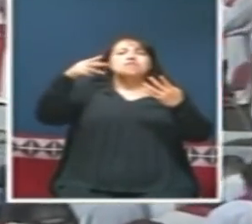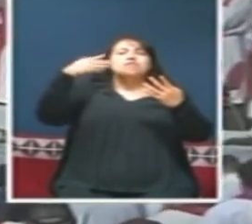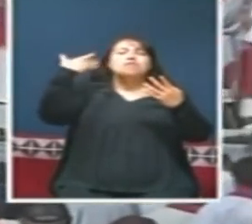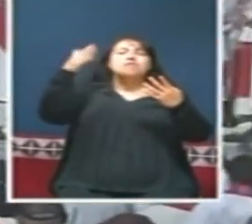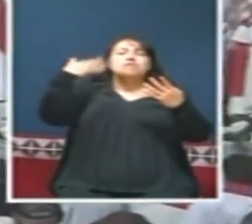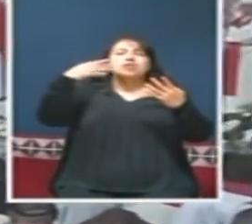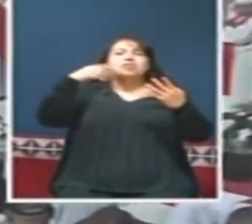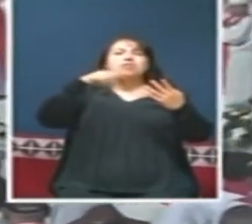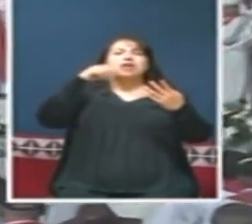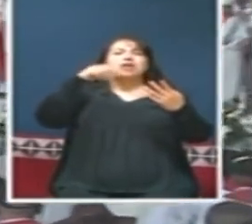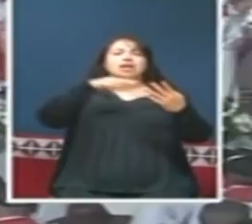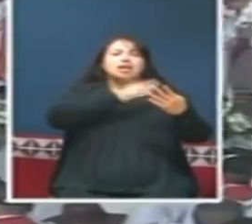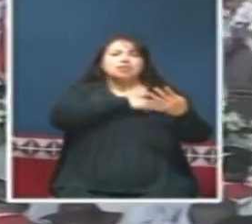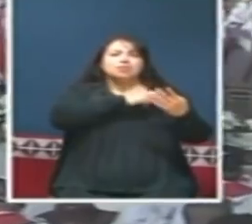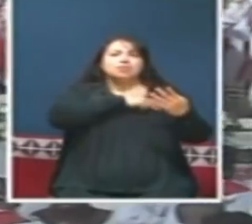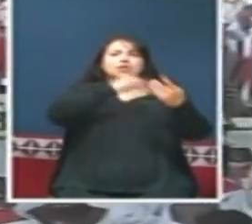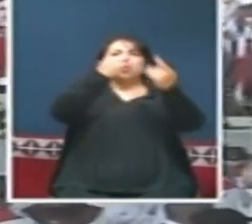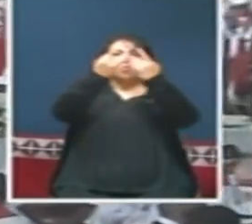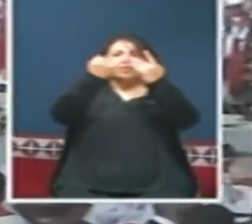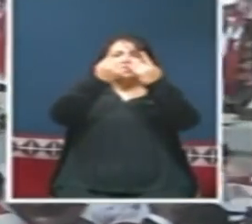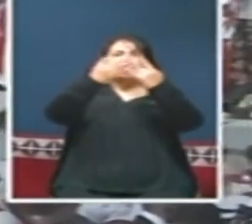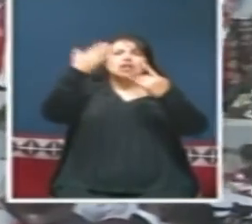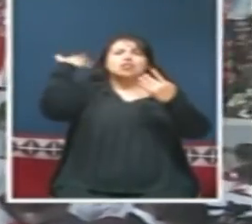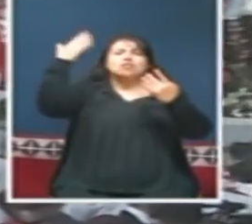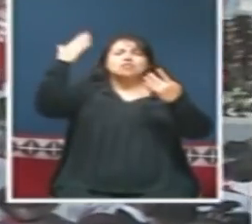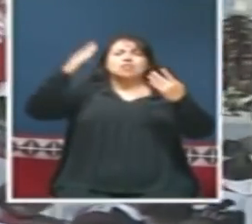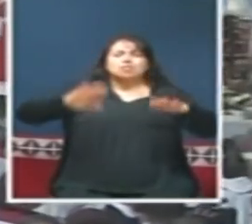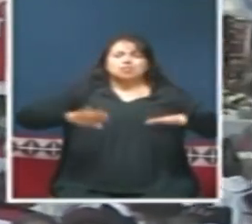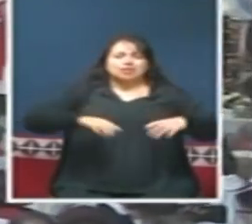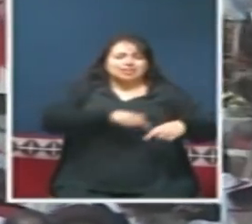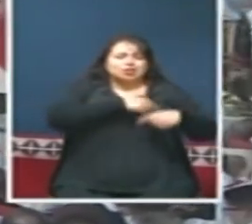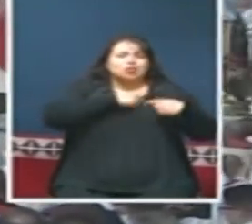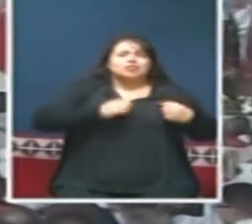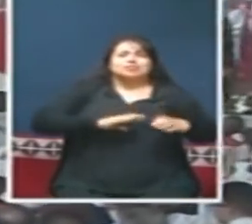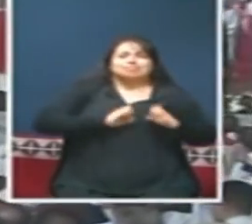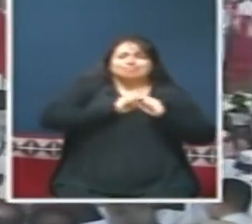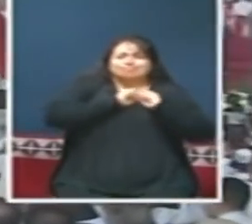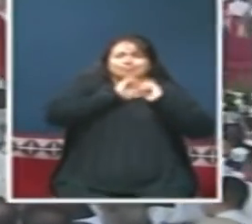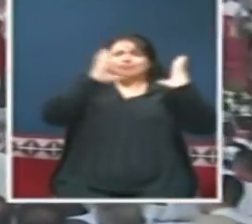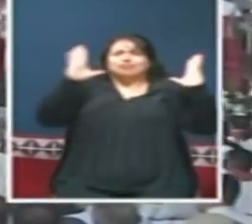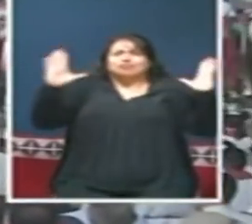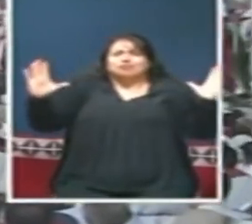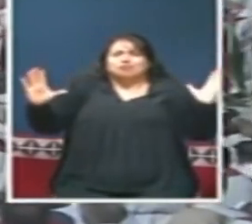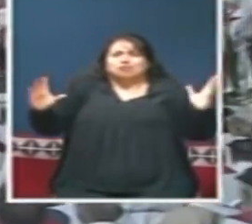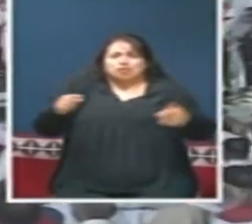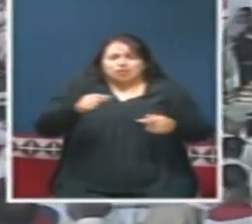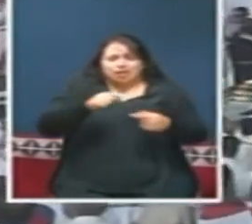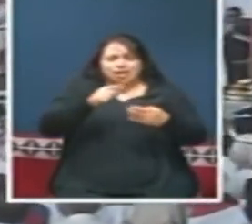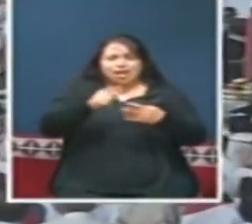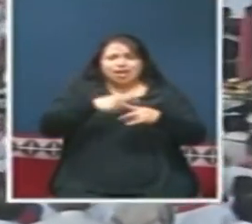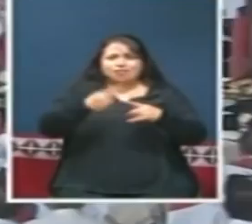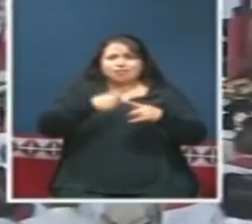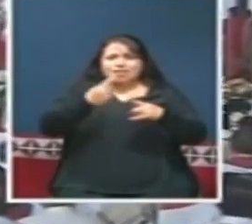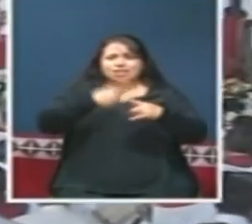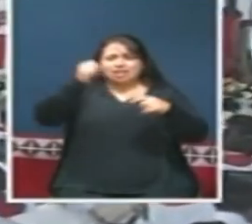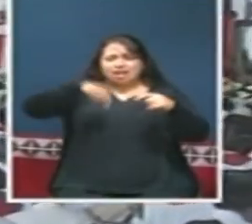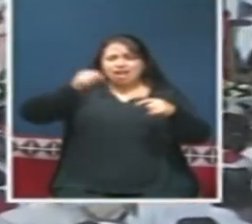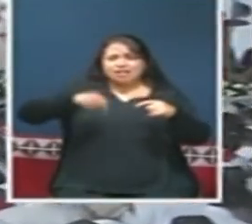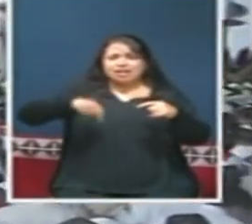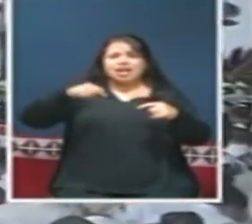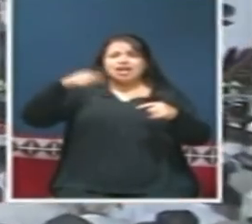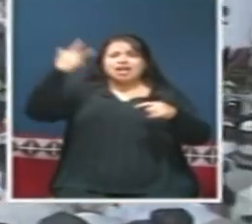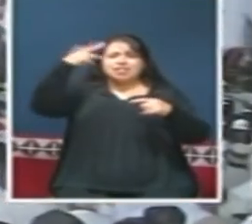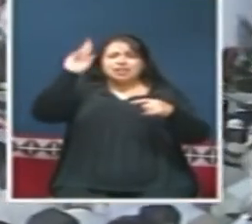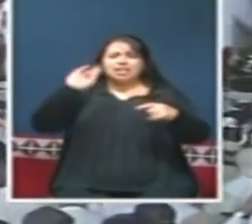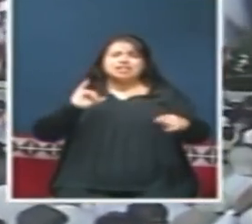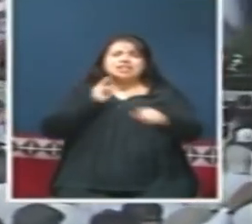por este júbilo, por esta alegría que embarga nuestro corazón! En esta fiesta para la Iglesia local de La Rioja, para